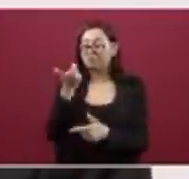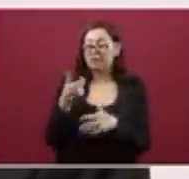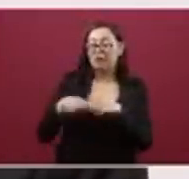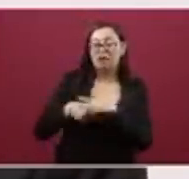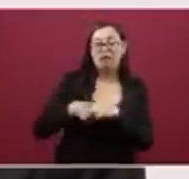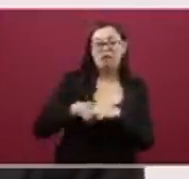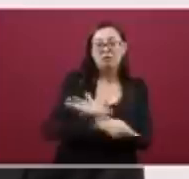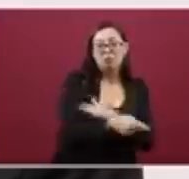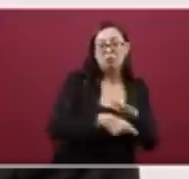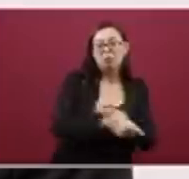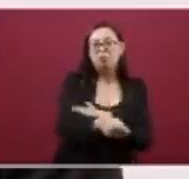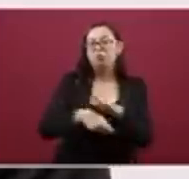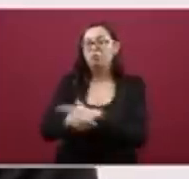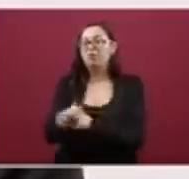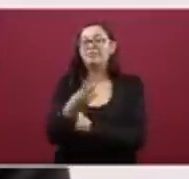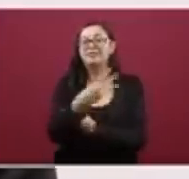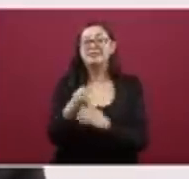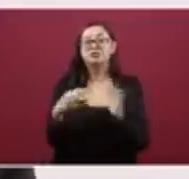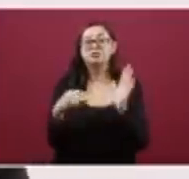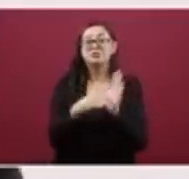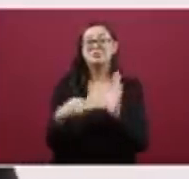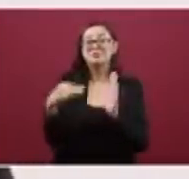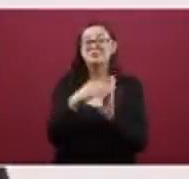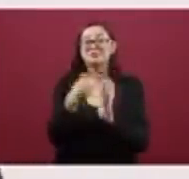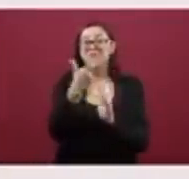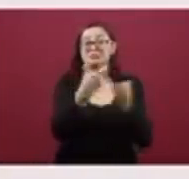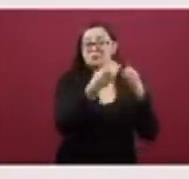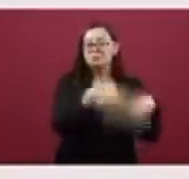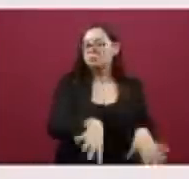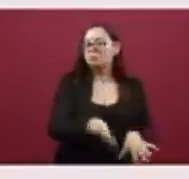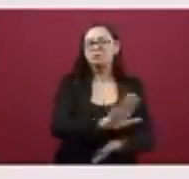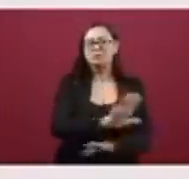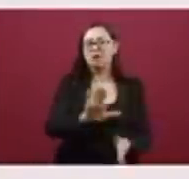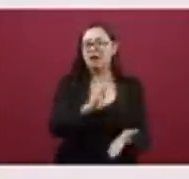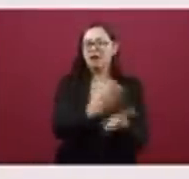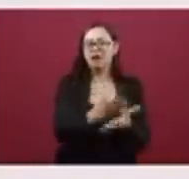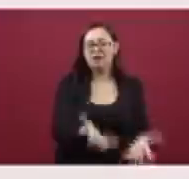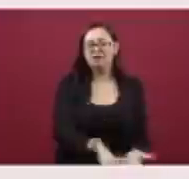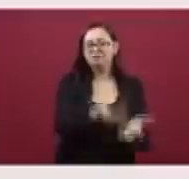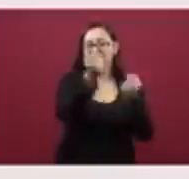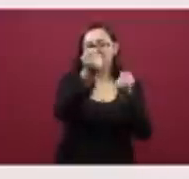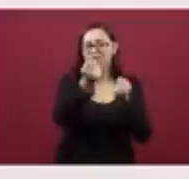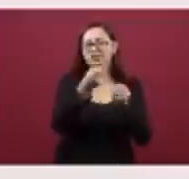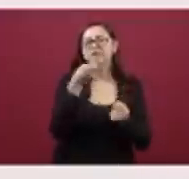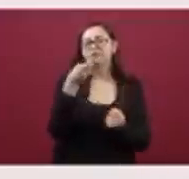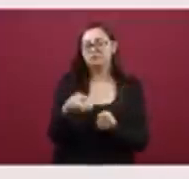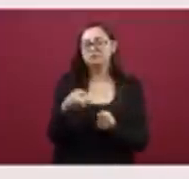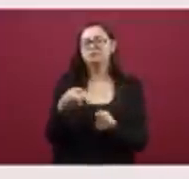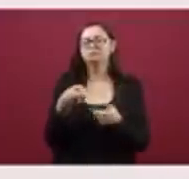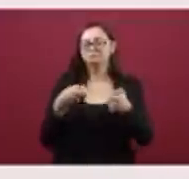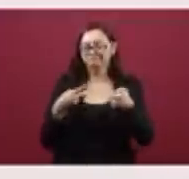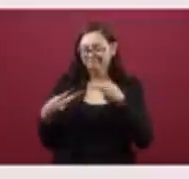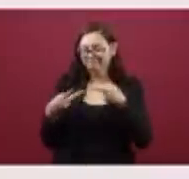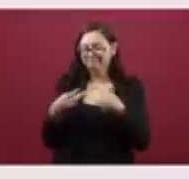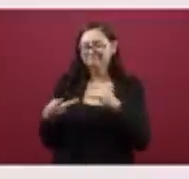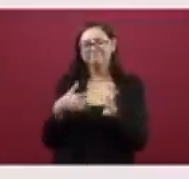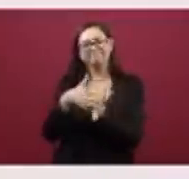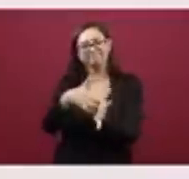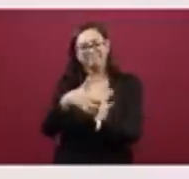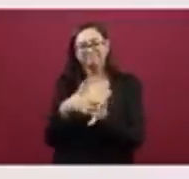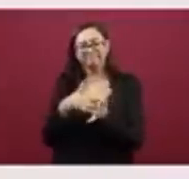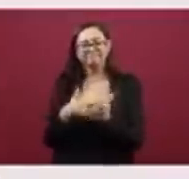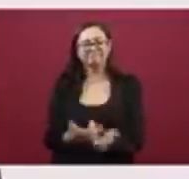300.000 millones de pesos y el plan de austeridad nos permitirá liberar fondos para el